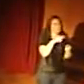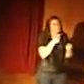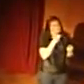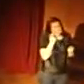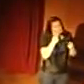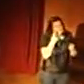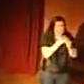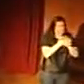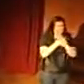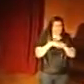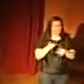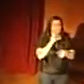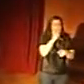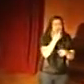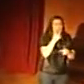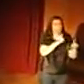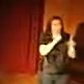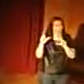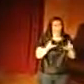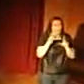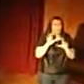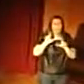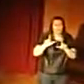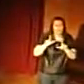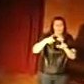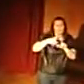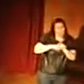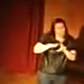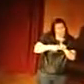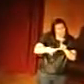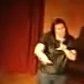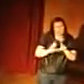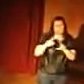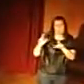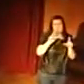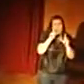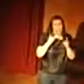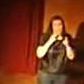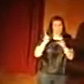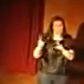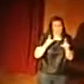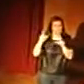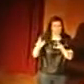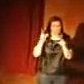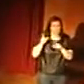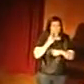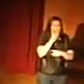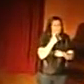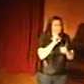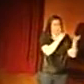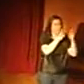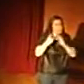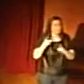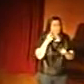de enseñarles a ustedes ejemplos pero no de tenernos demasiados en ellos para que vean un poco cóm estos primeros eh paisajes clasicistas responden al